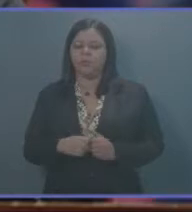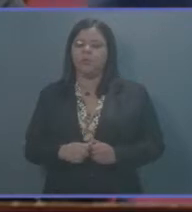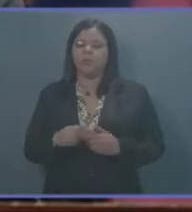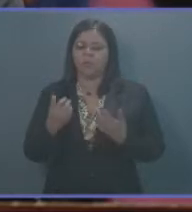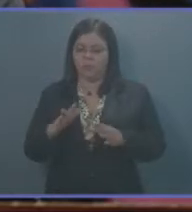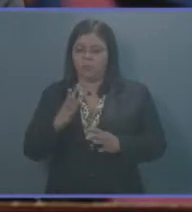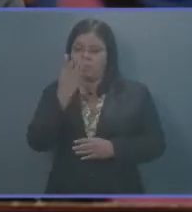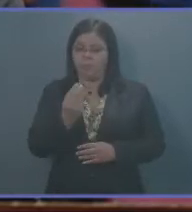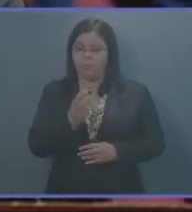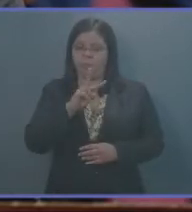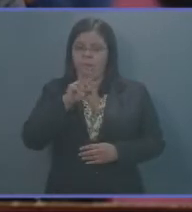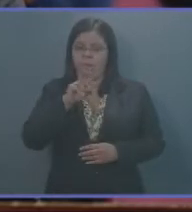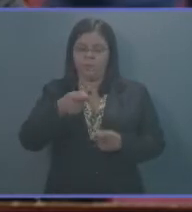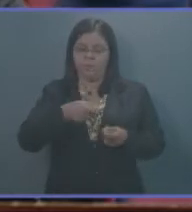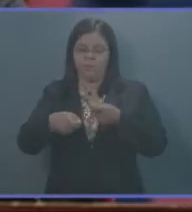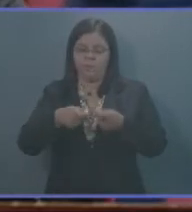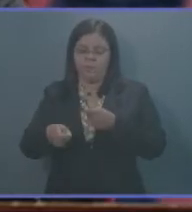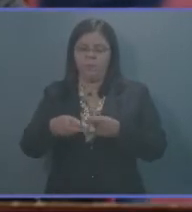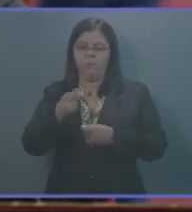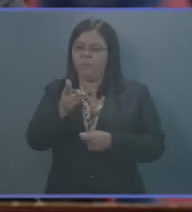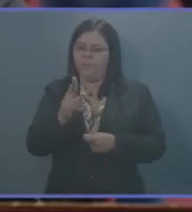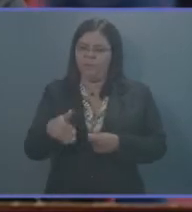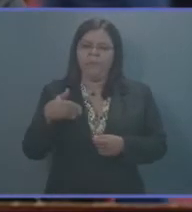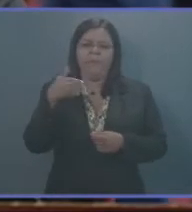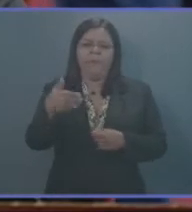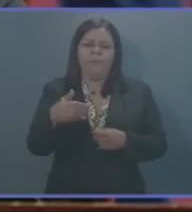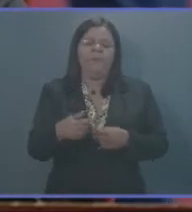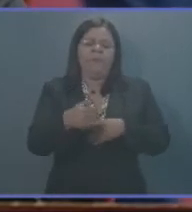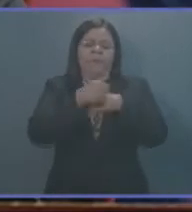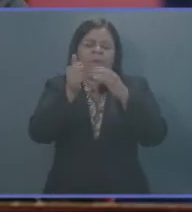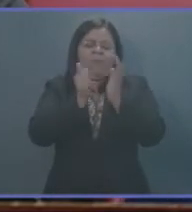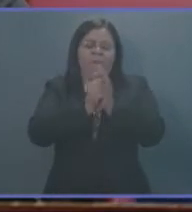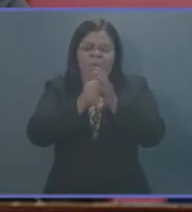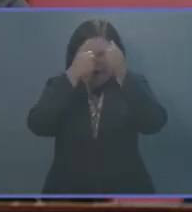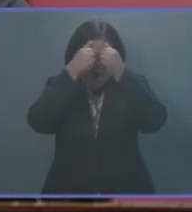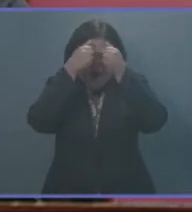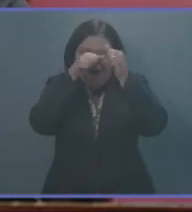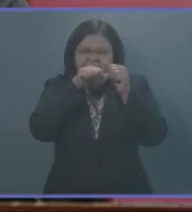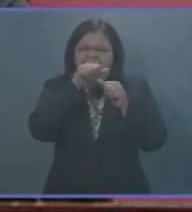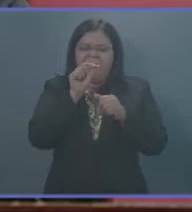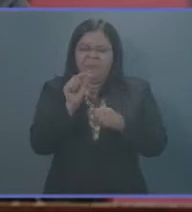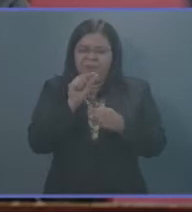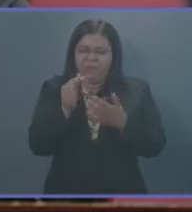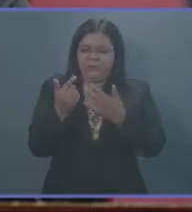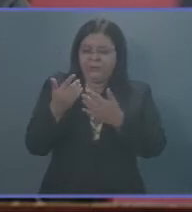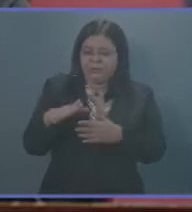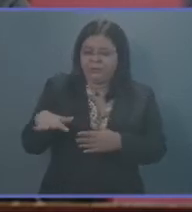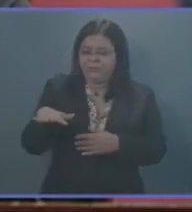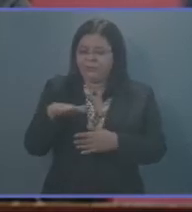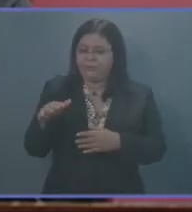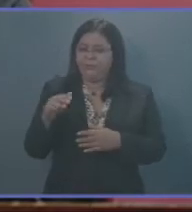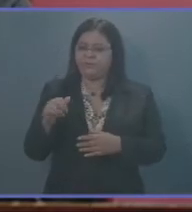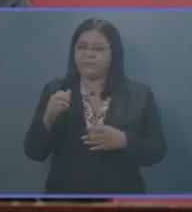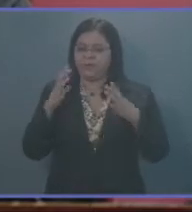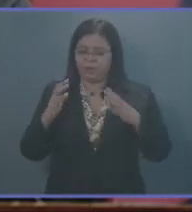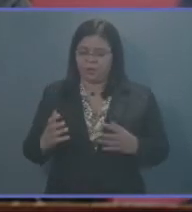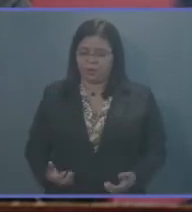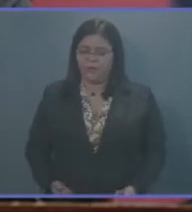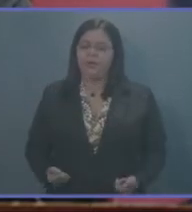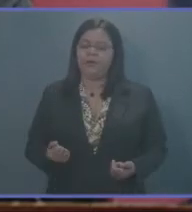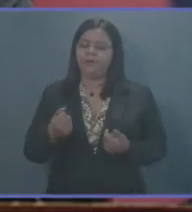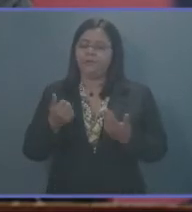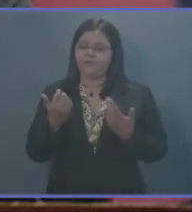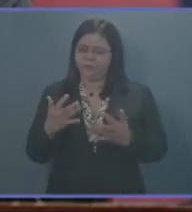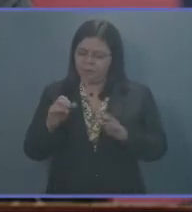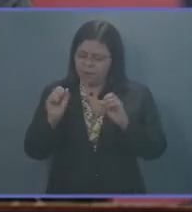de fecha 21 de diciembre del mismo año, esta Asamblea Legislativa autorizó al órgano ejecutivo en el ramo de